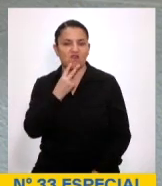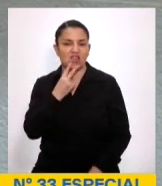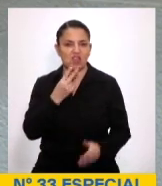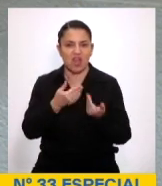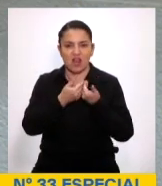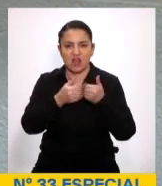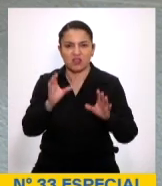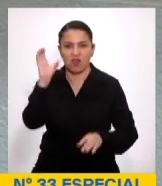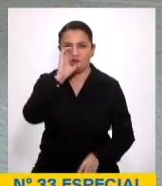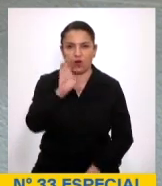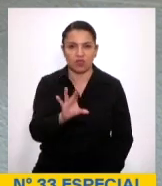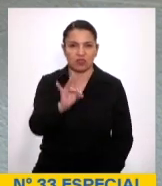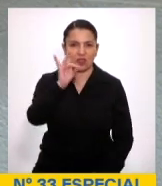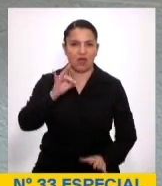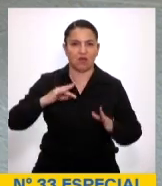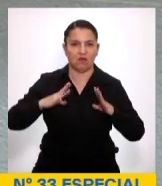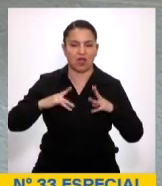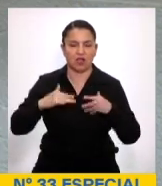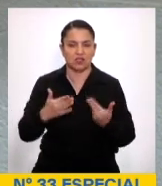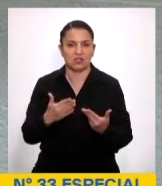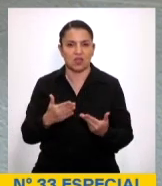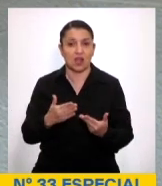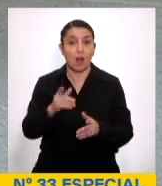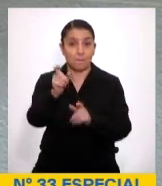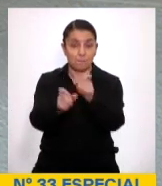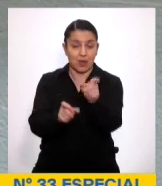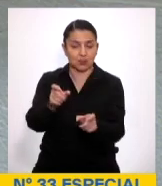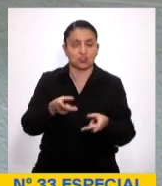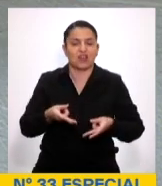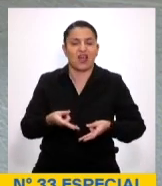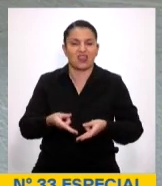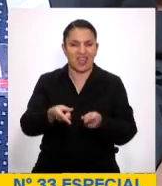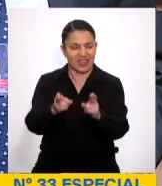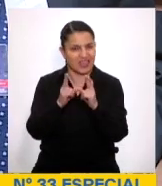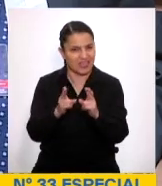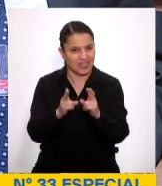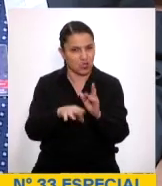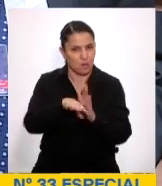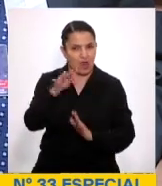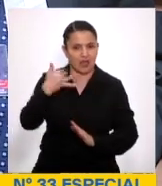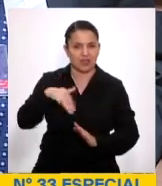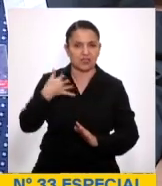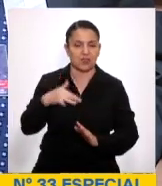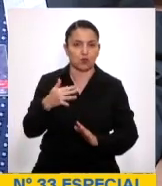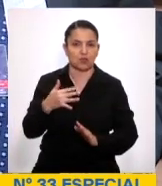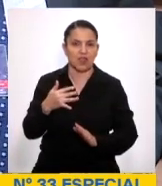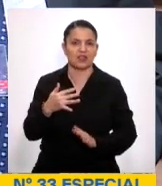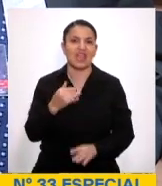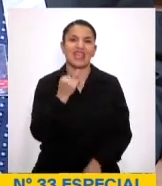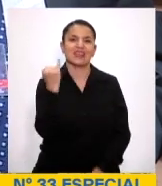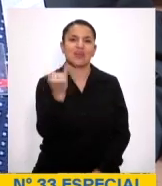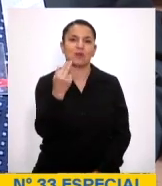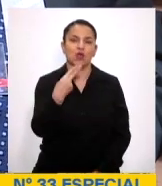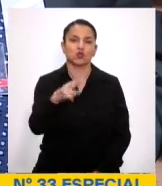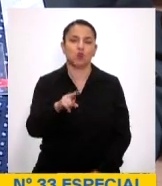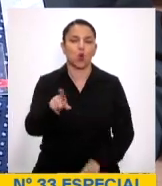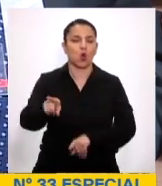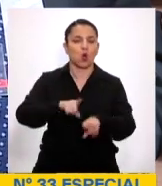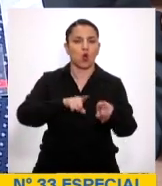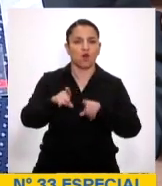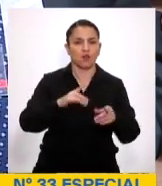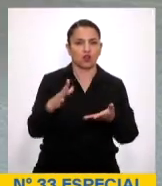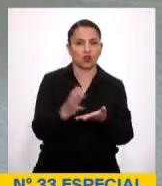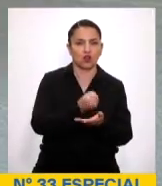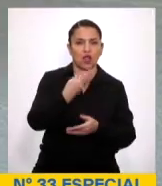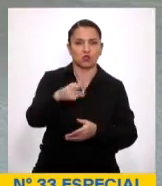y la búsqueda de la felicidad y que los hombres poseen el derecho IL anable de otorgarse su propio gobierno a fin de alcanzar su seguridad y